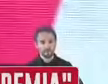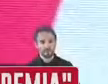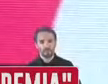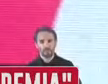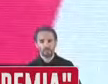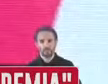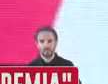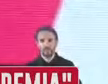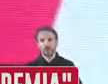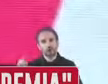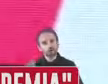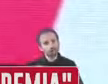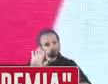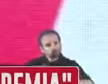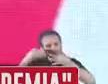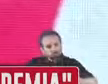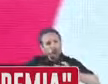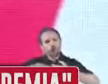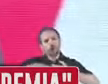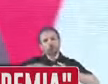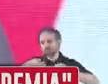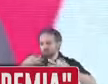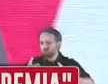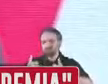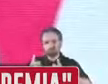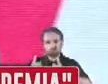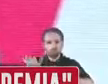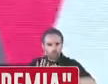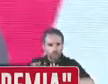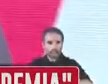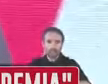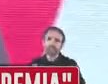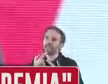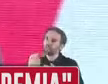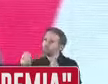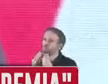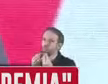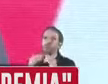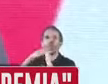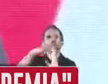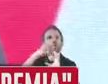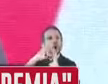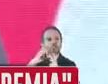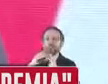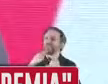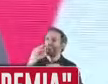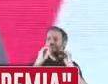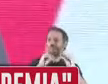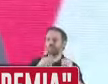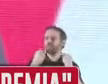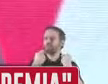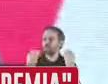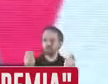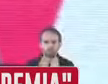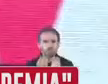hemos hecho las cosas de manera tal aunque nos criticaron mucho en los medios de comunicación mal que